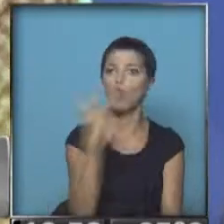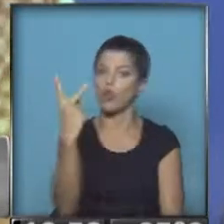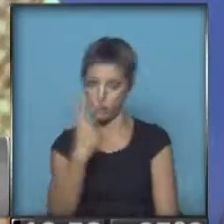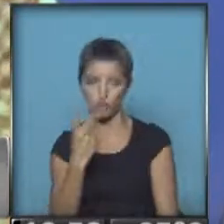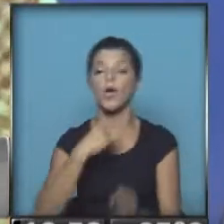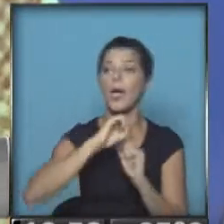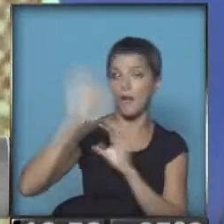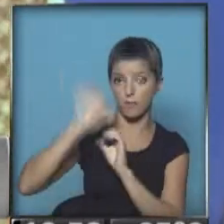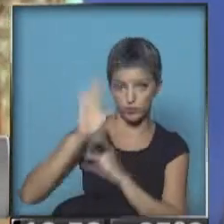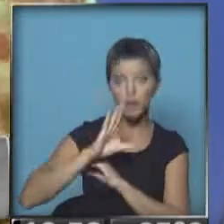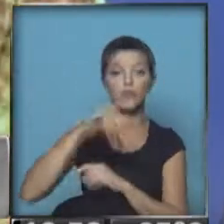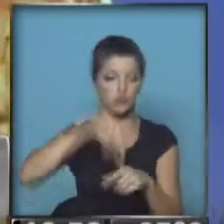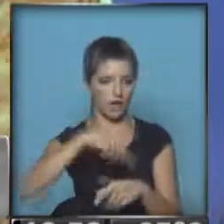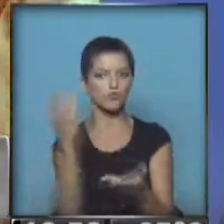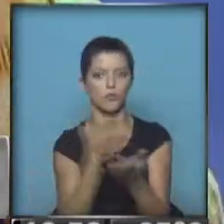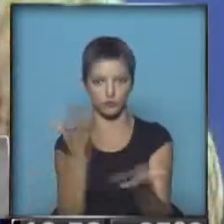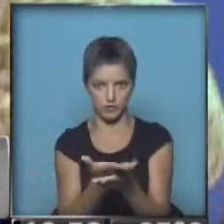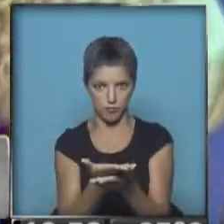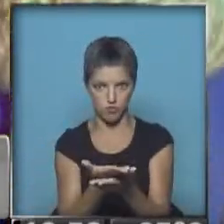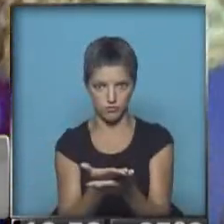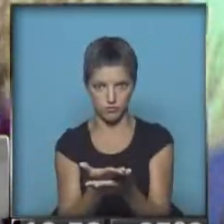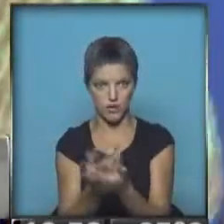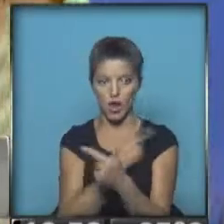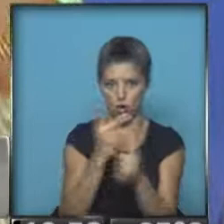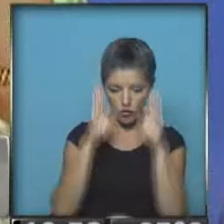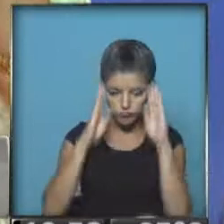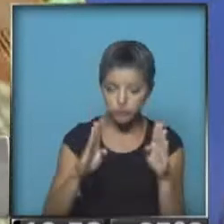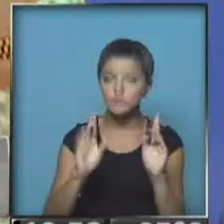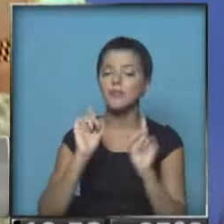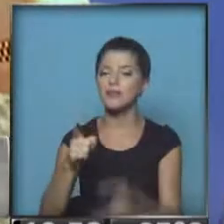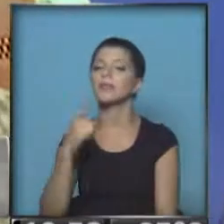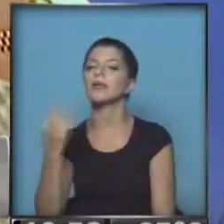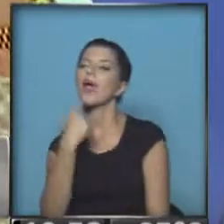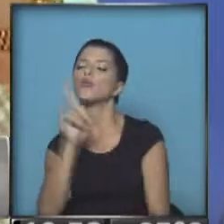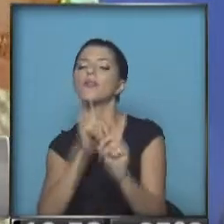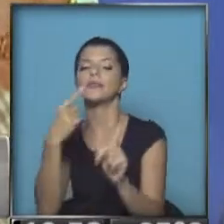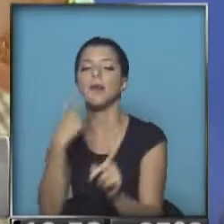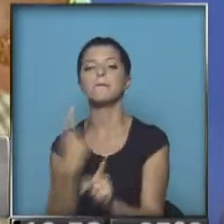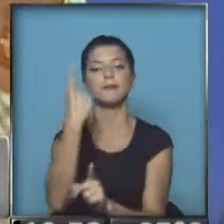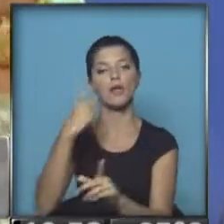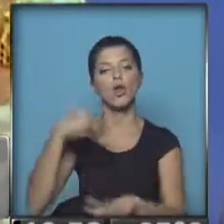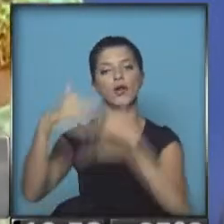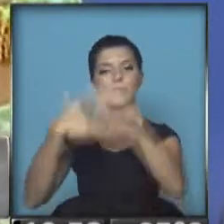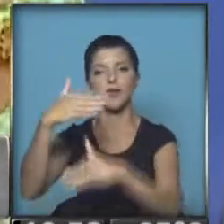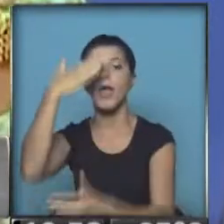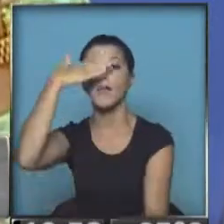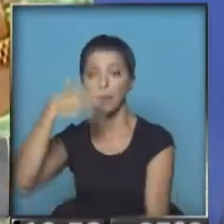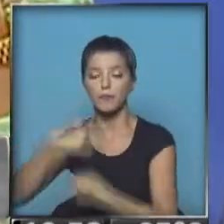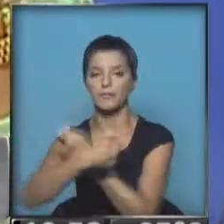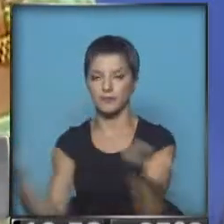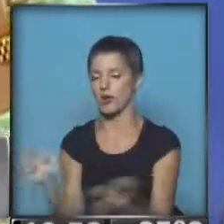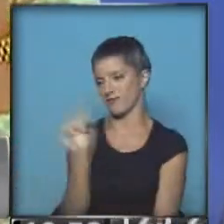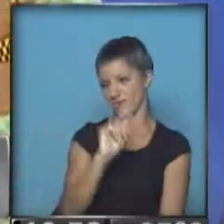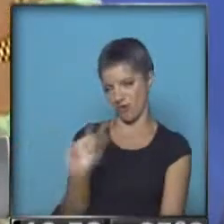mercado interno. Terminar con el falso dilema de primero hay que crecer para después distribuir.